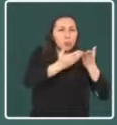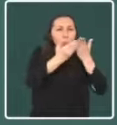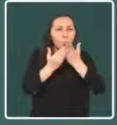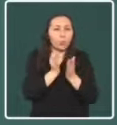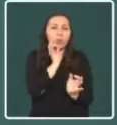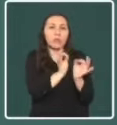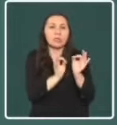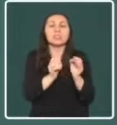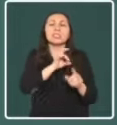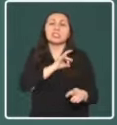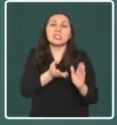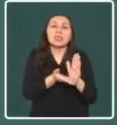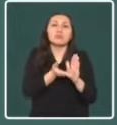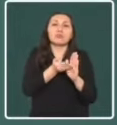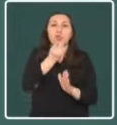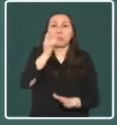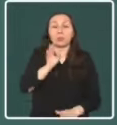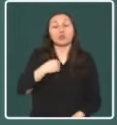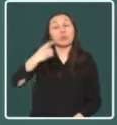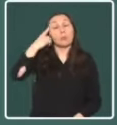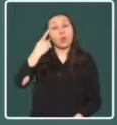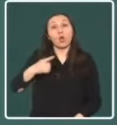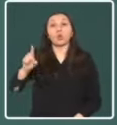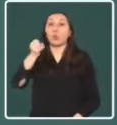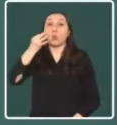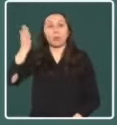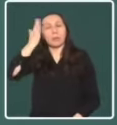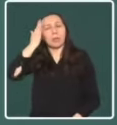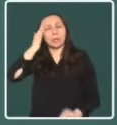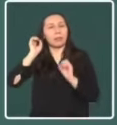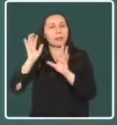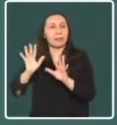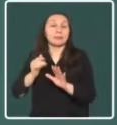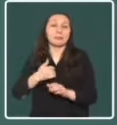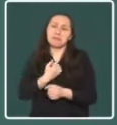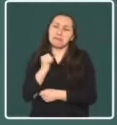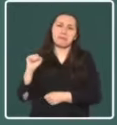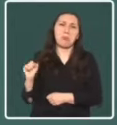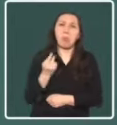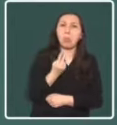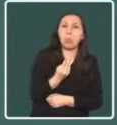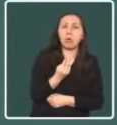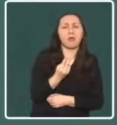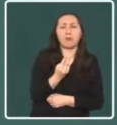analistas. Y yo, bueno, tengo en la mente ese otro número. Yo me revelo a ese